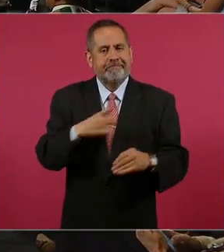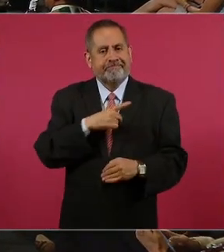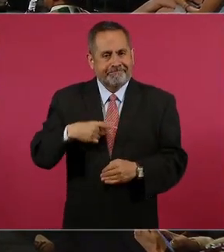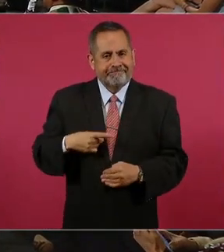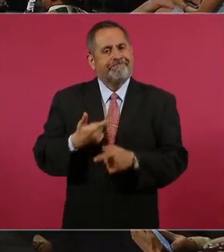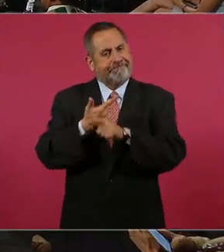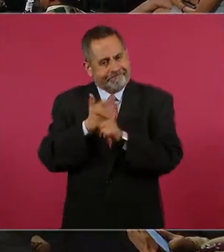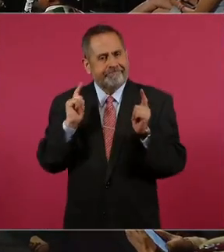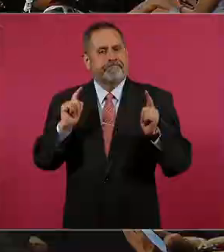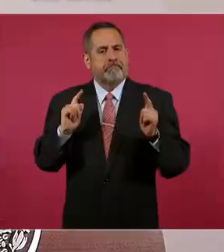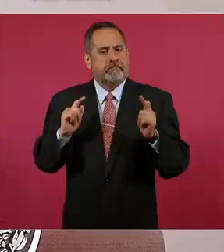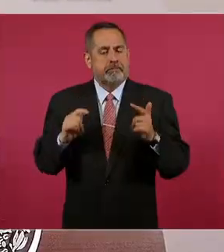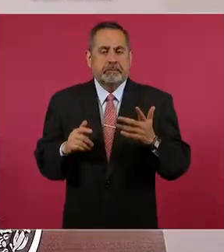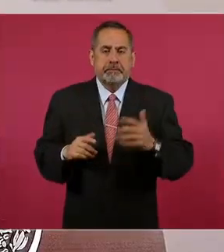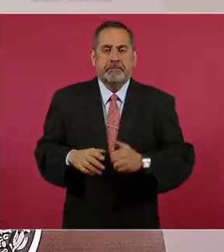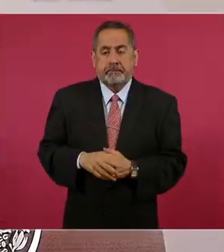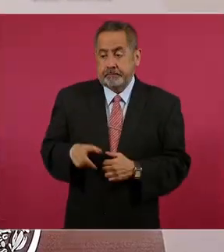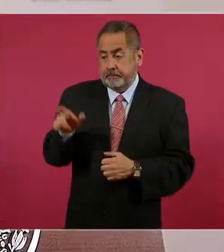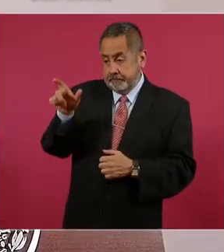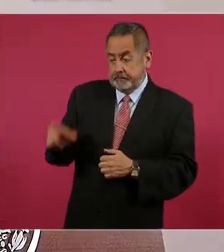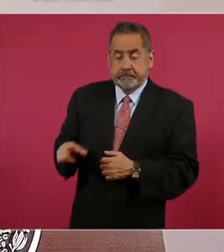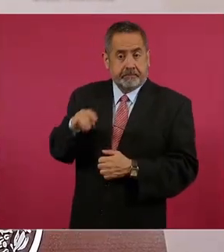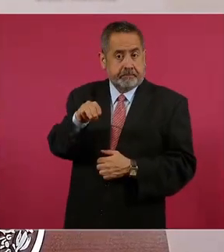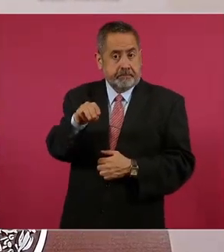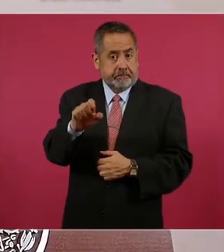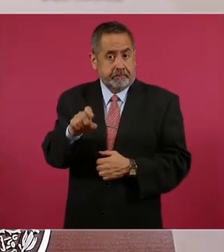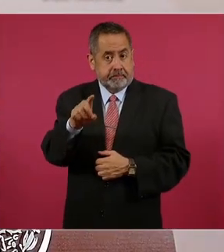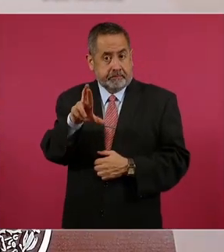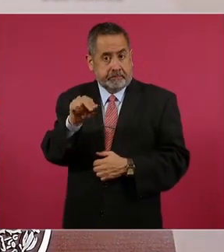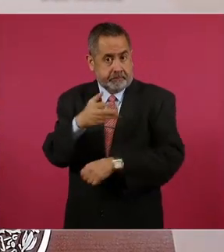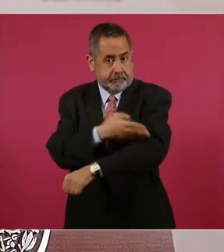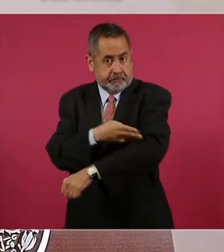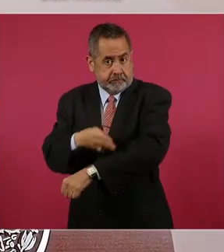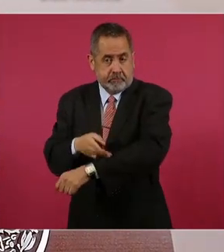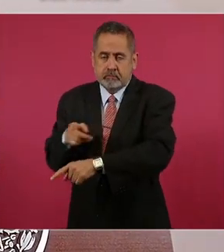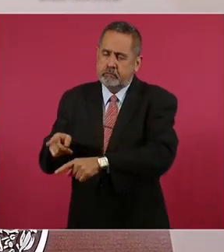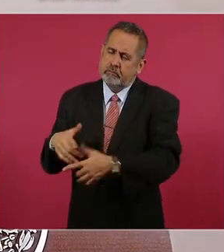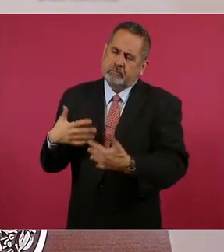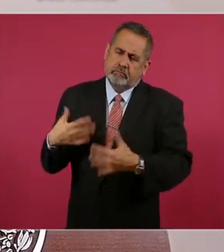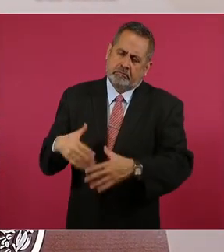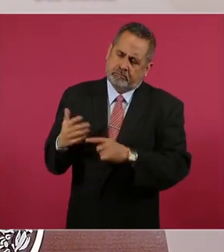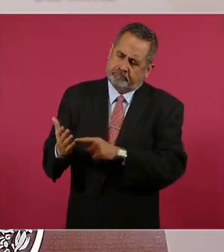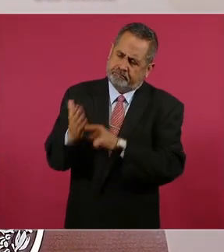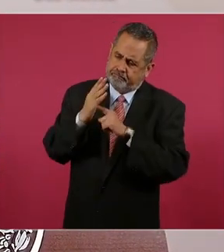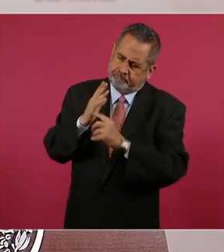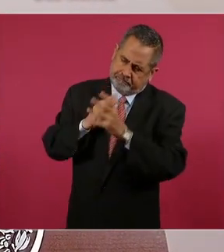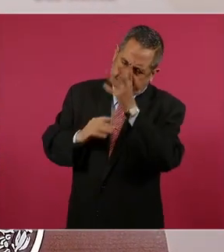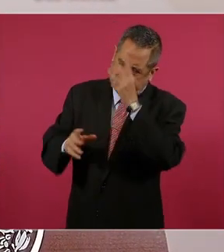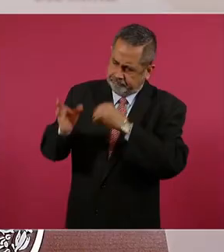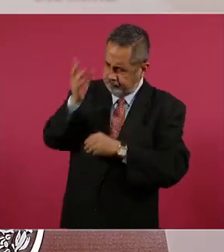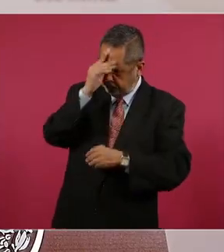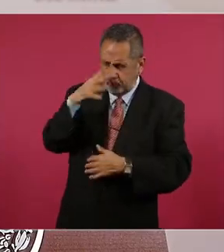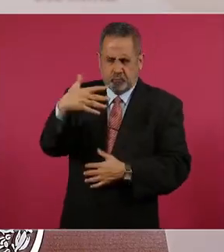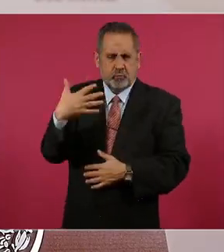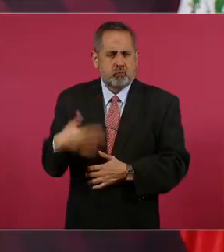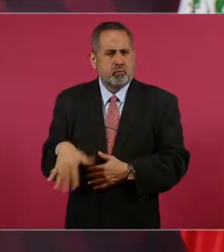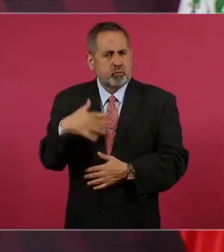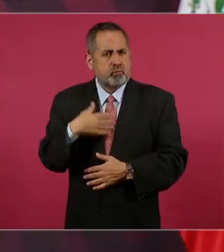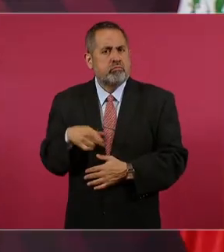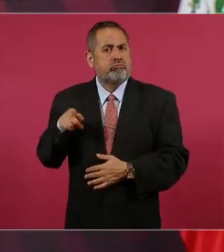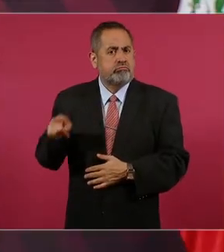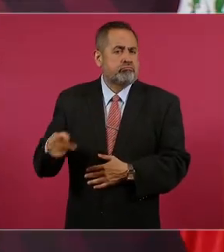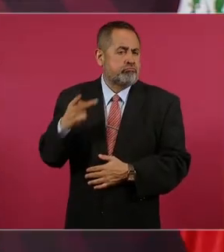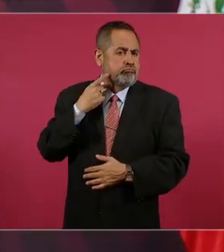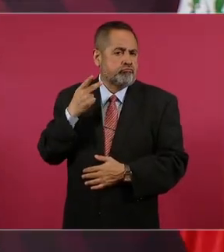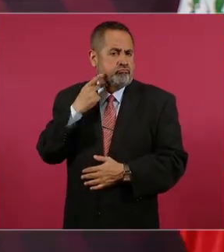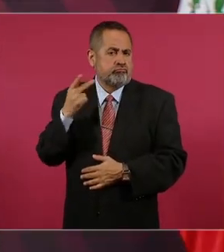La vida y obra de Madero es enseñanza pura en el ejercicio del noble oficio de la